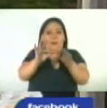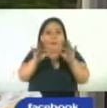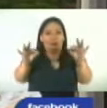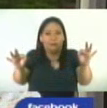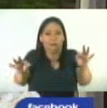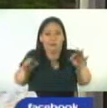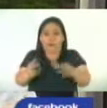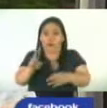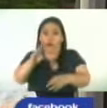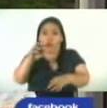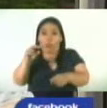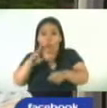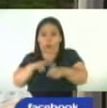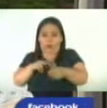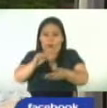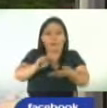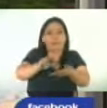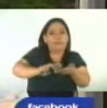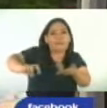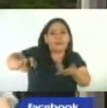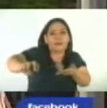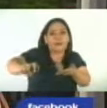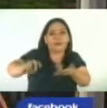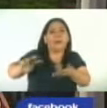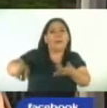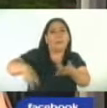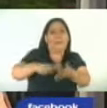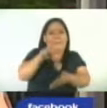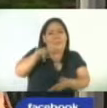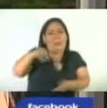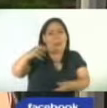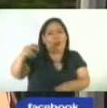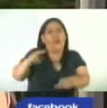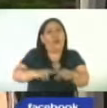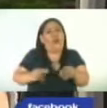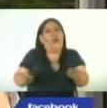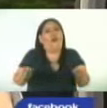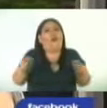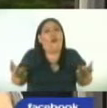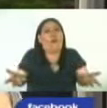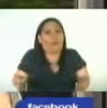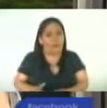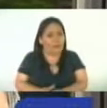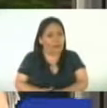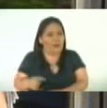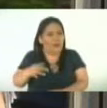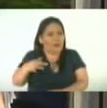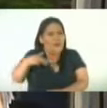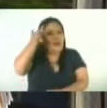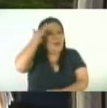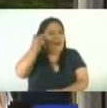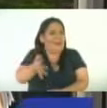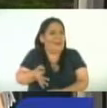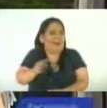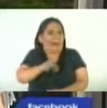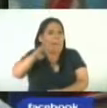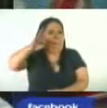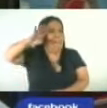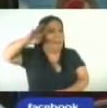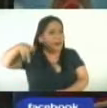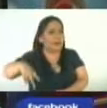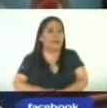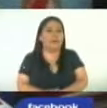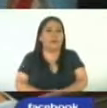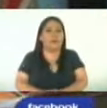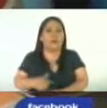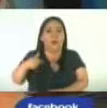invierte $200 y gana $1,000. ¿Y cómo va a ganar uno eso solo por invertir? Yo creo que eso es pura mentira y que